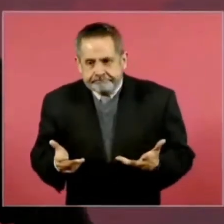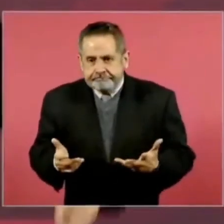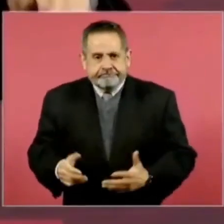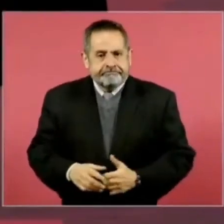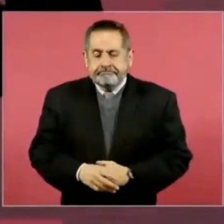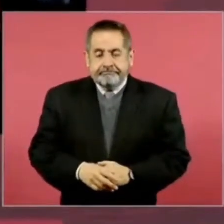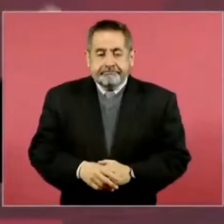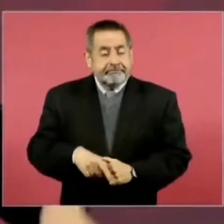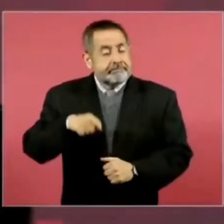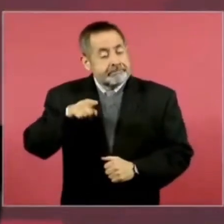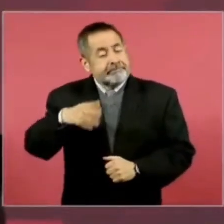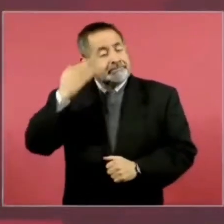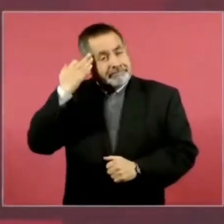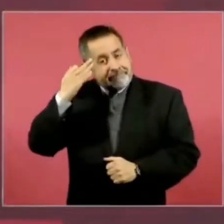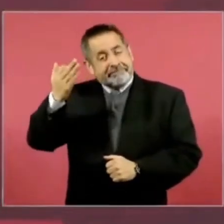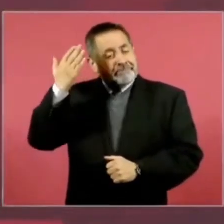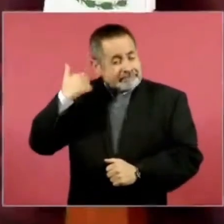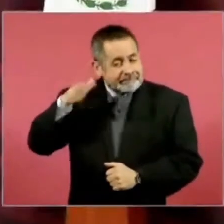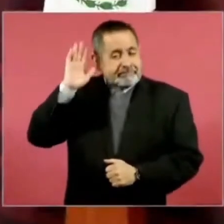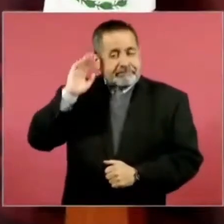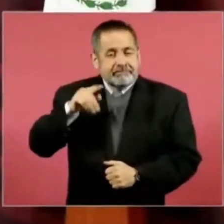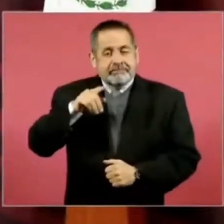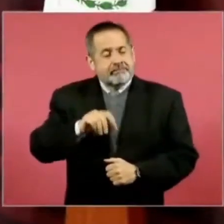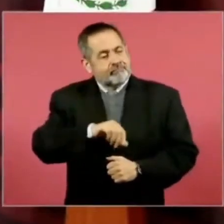En ese entonces también otro,